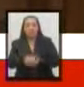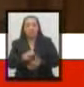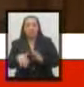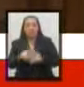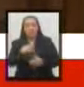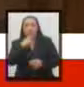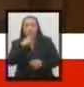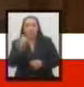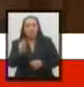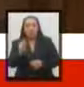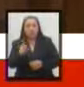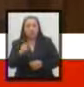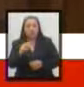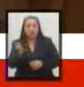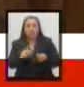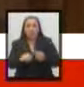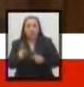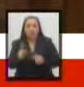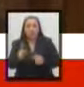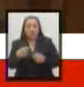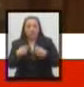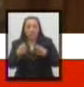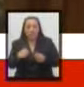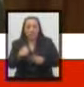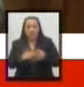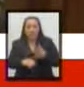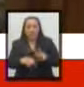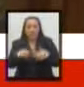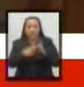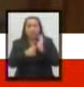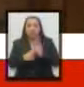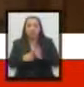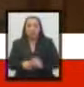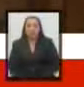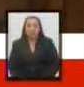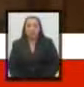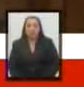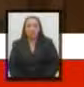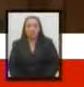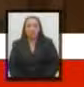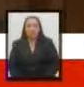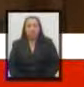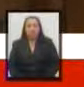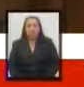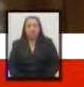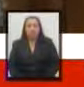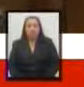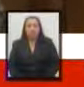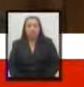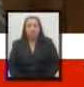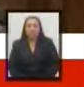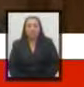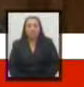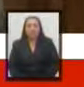de casa. No, eso es inmanejable. No, de lo que se trata es de visibilizar esa contribución de las mujeres a las